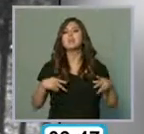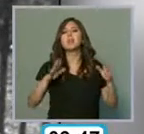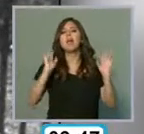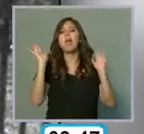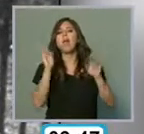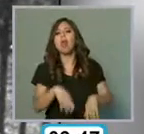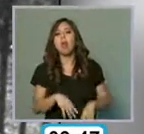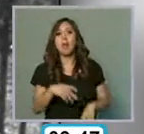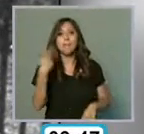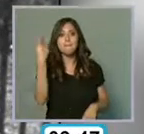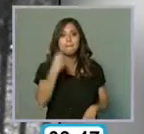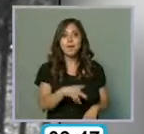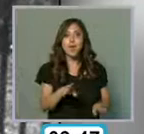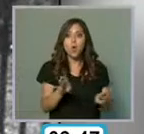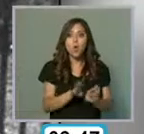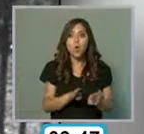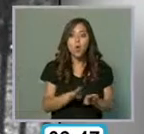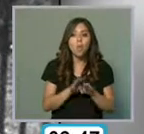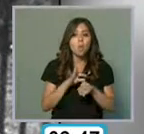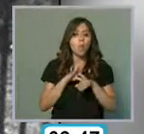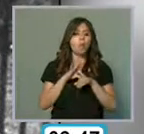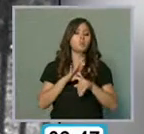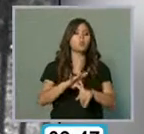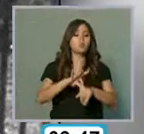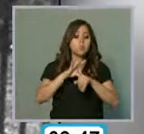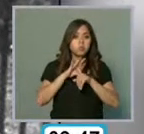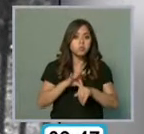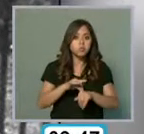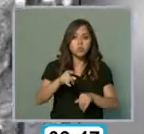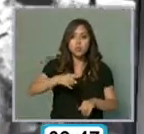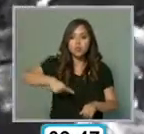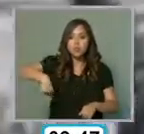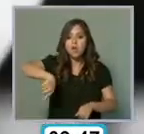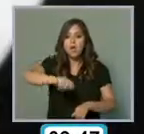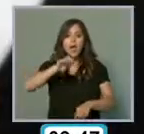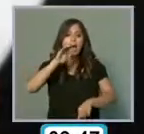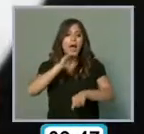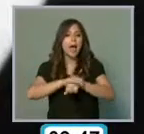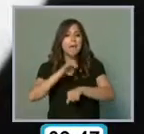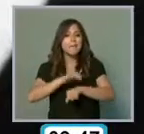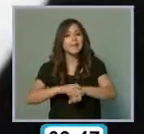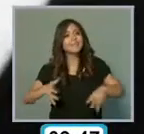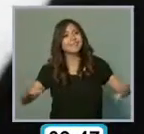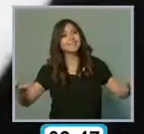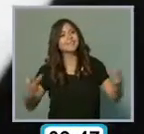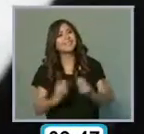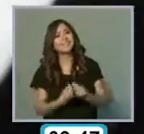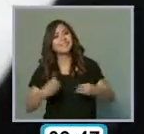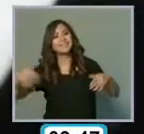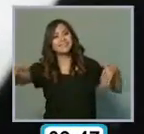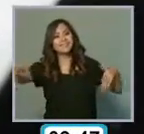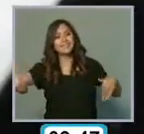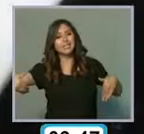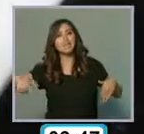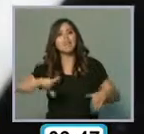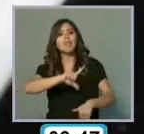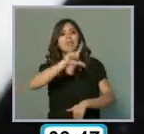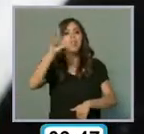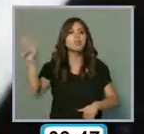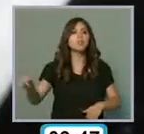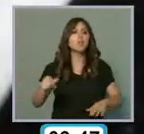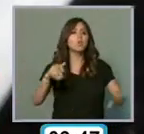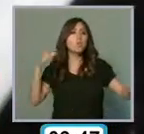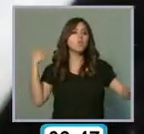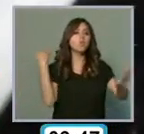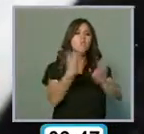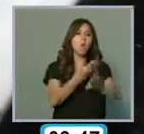imagínate lo impresionante que es todos los amigos, así como estamos ahora, y decir, los comienzan a juzgar, les